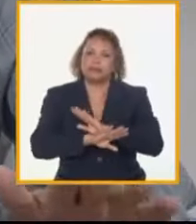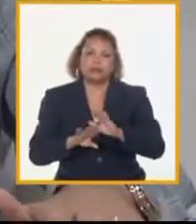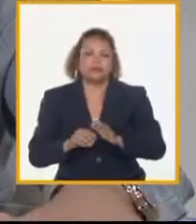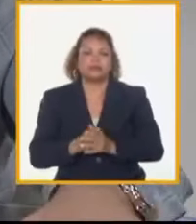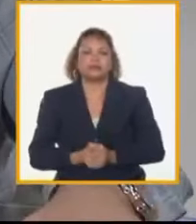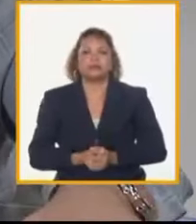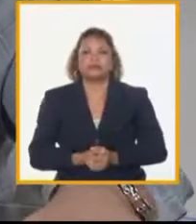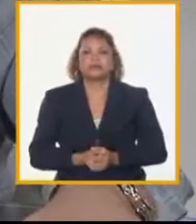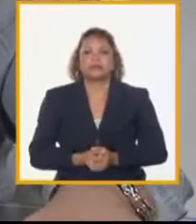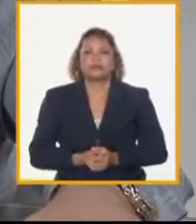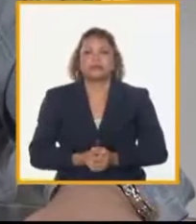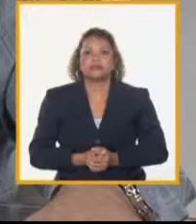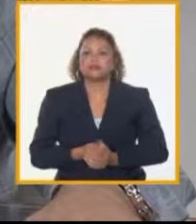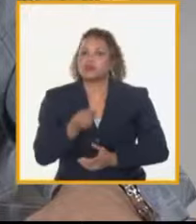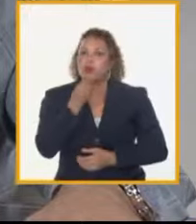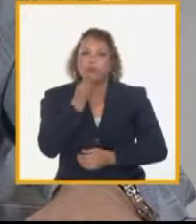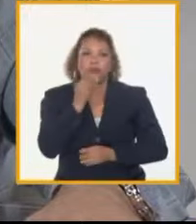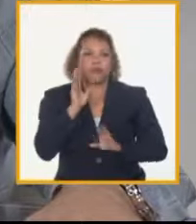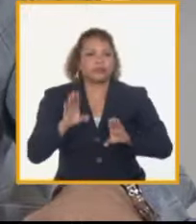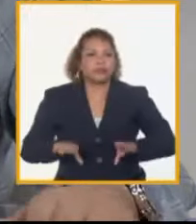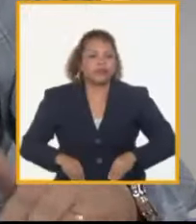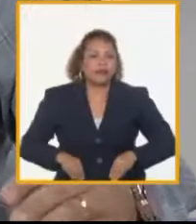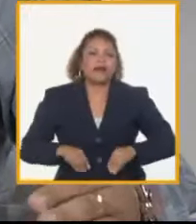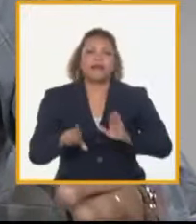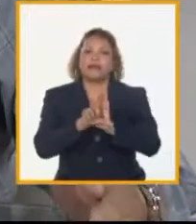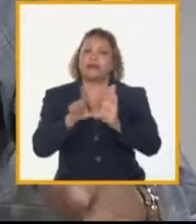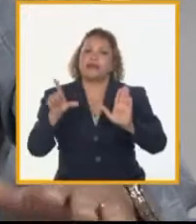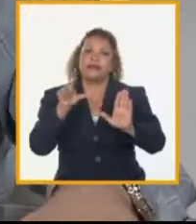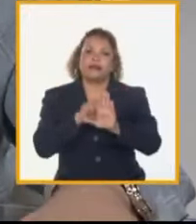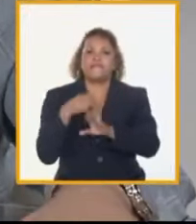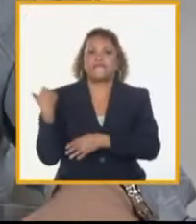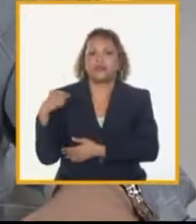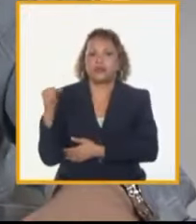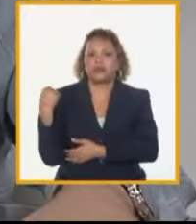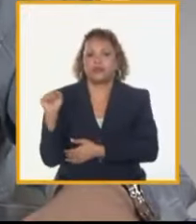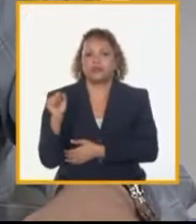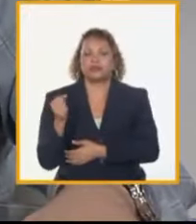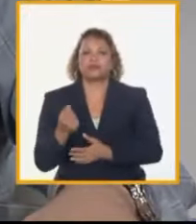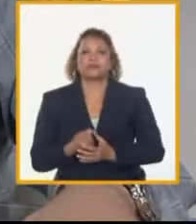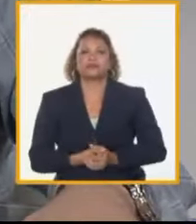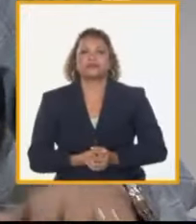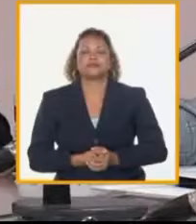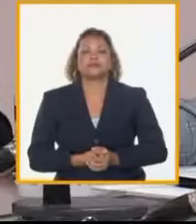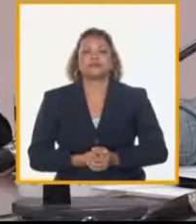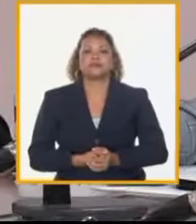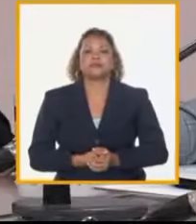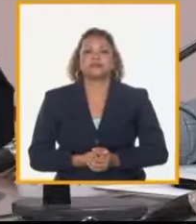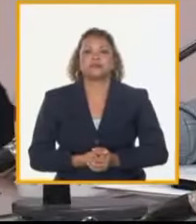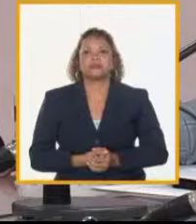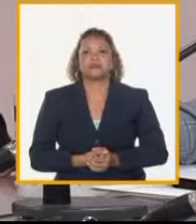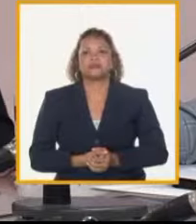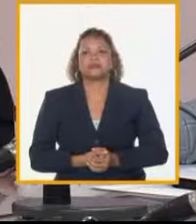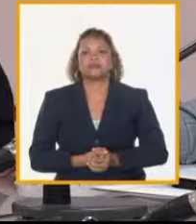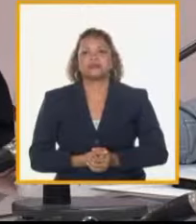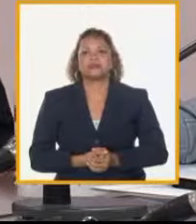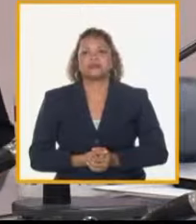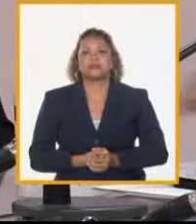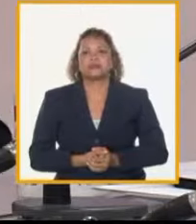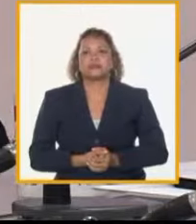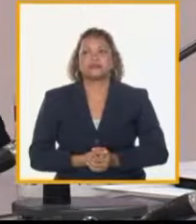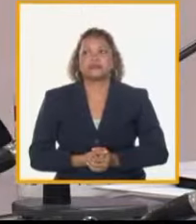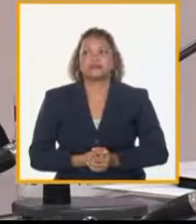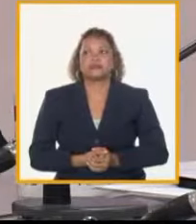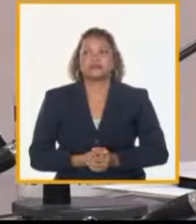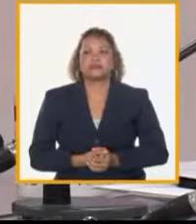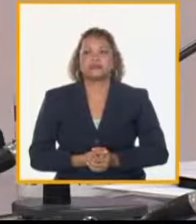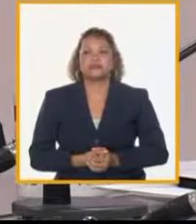transportistas. No se puede permitir ni puede haber impunidad en violaciones de tarifa. Bueno, Oscar, ya que nos quedan poquitos minutos, ¿hacia dónde va el Grupo